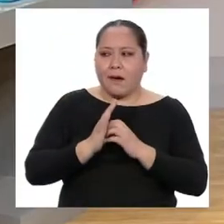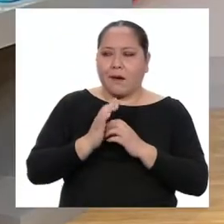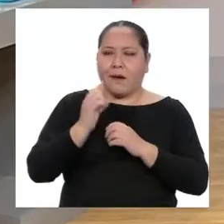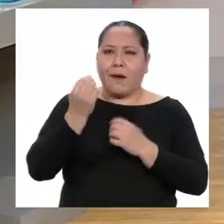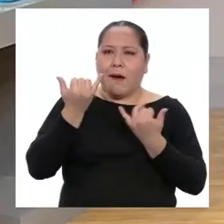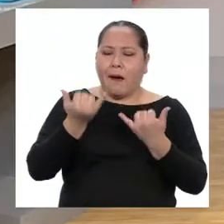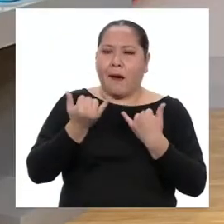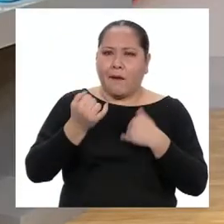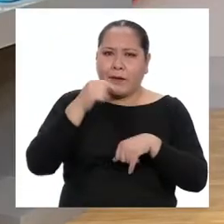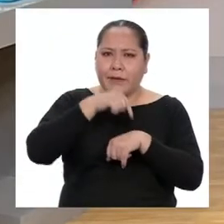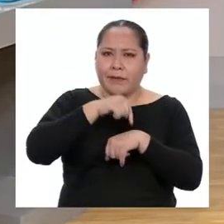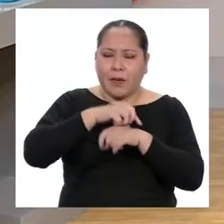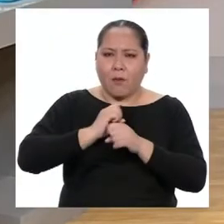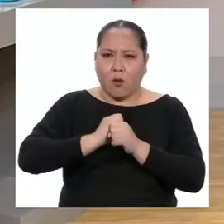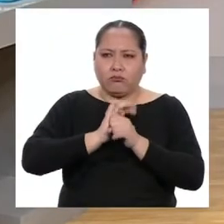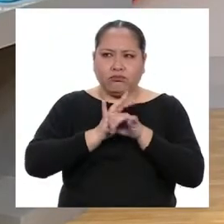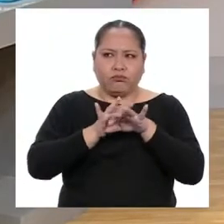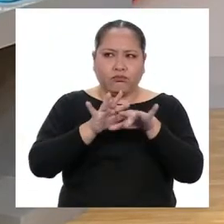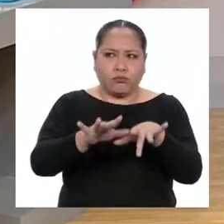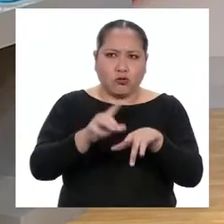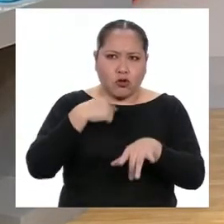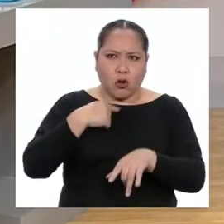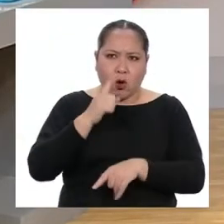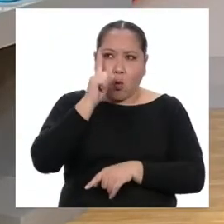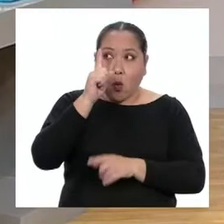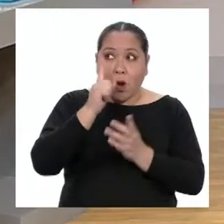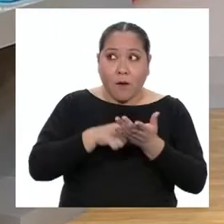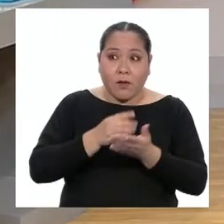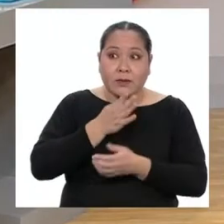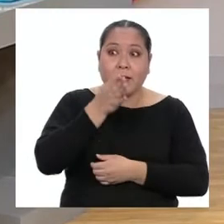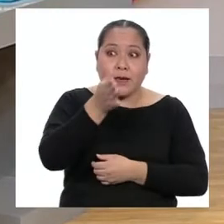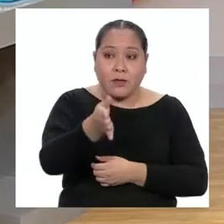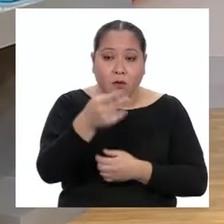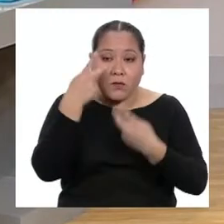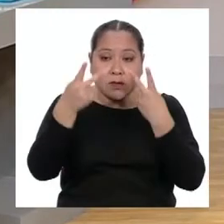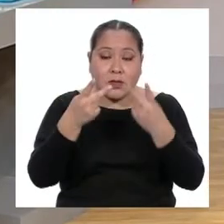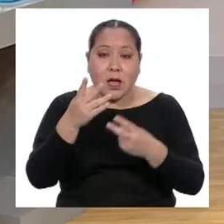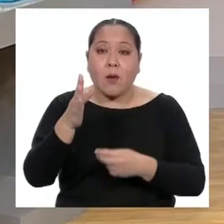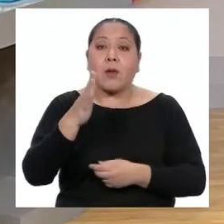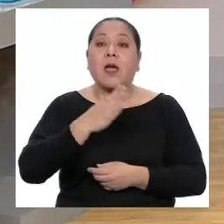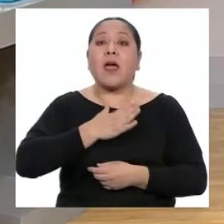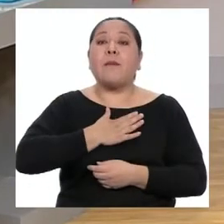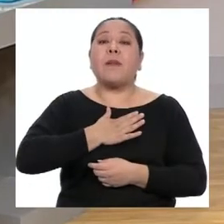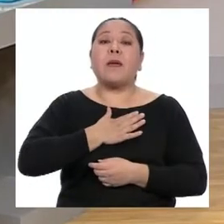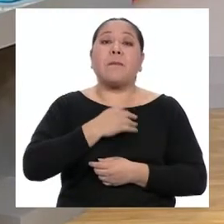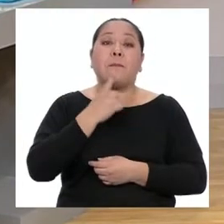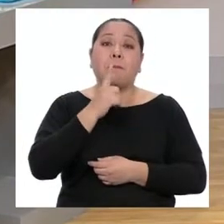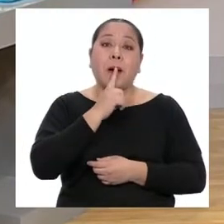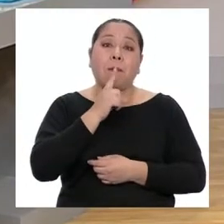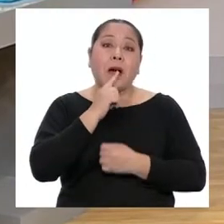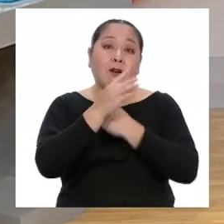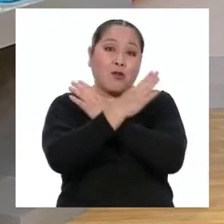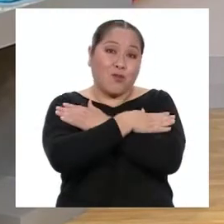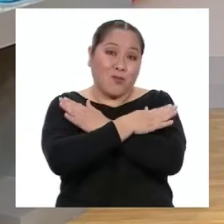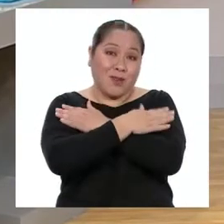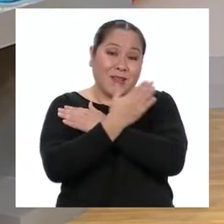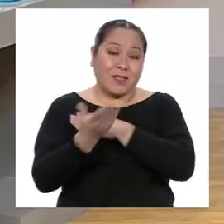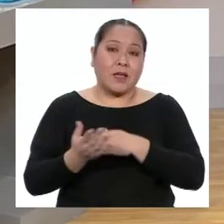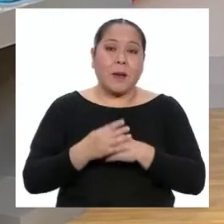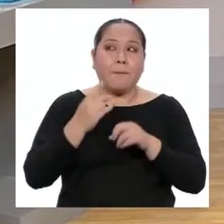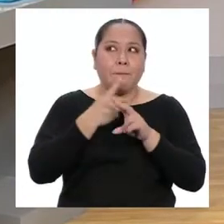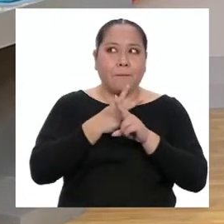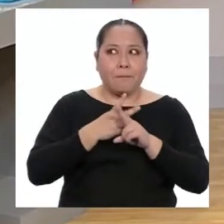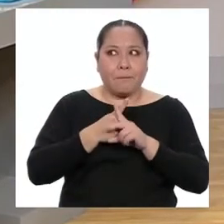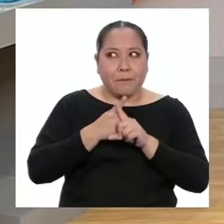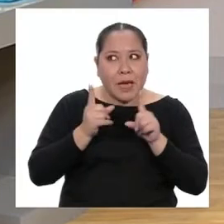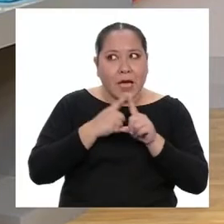estamos con la pandemia, solo he ido una vez porque era cumpleaños de mi papá. Y la verdad es que por